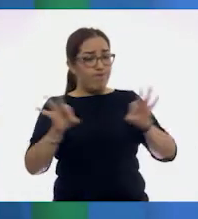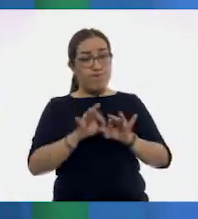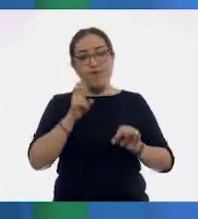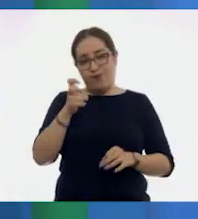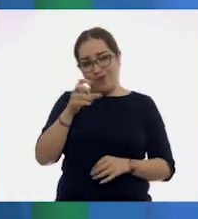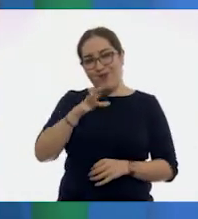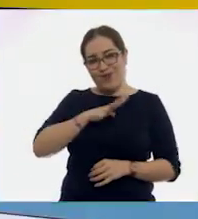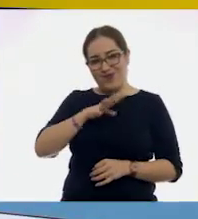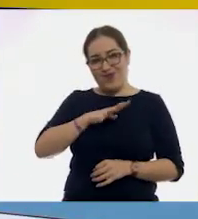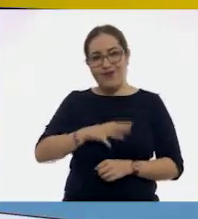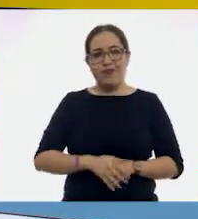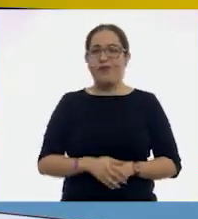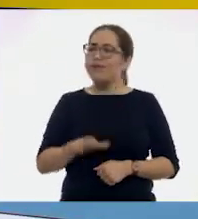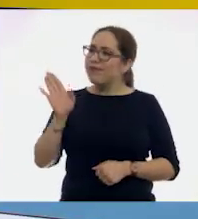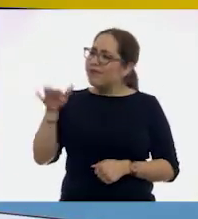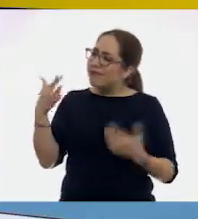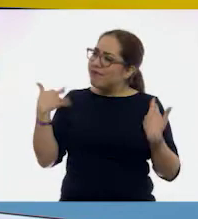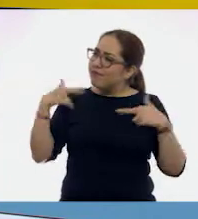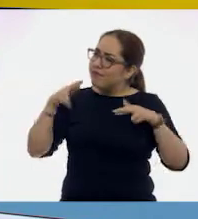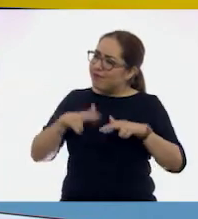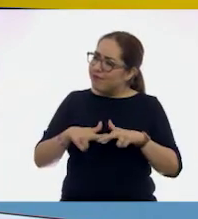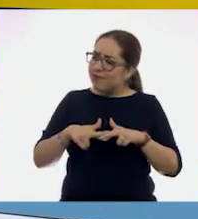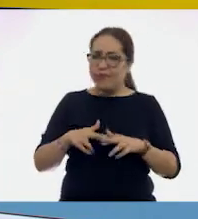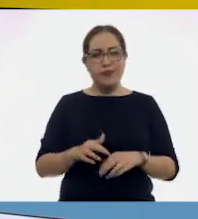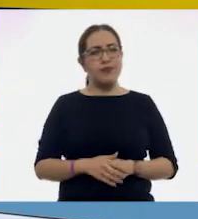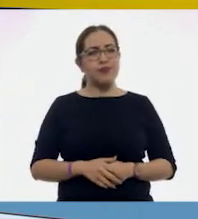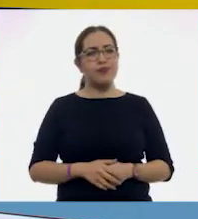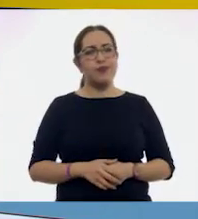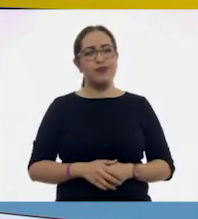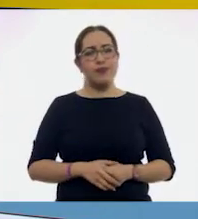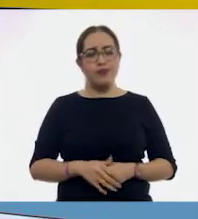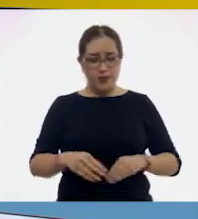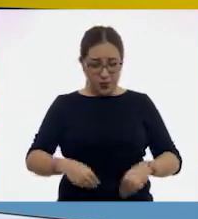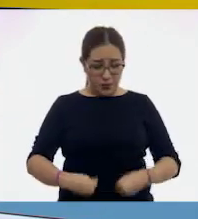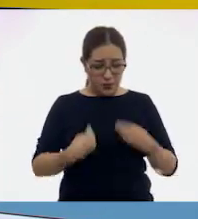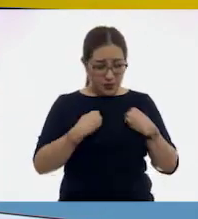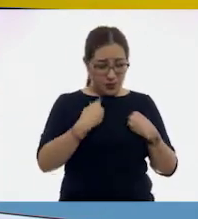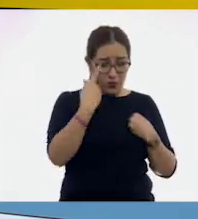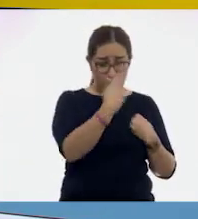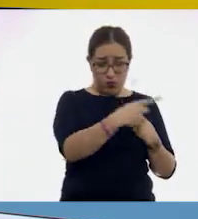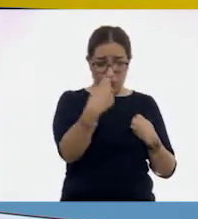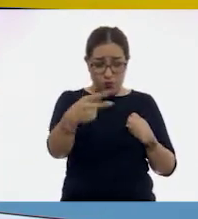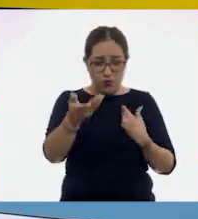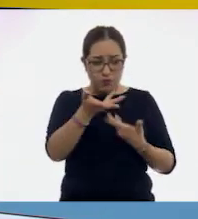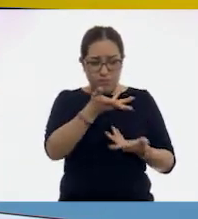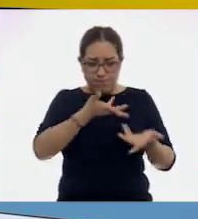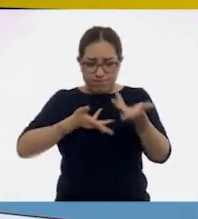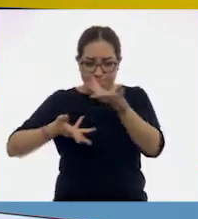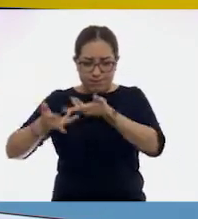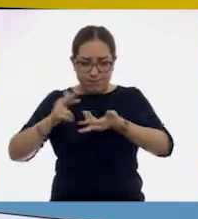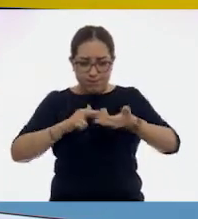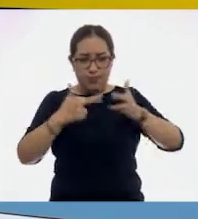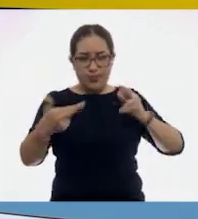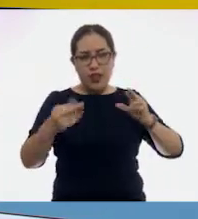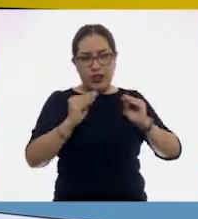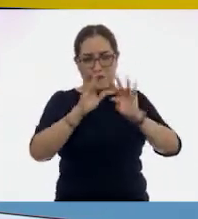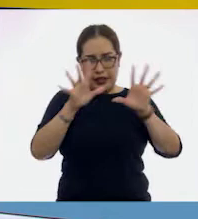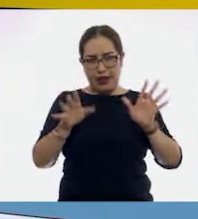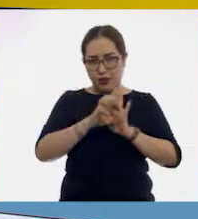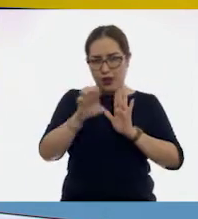tendrá. Maestro, las interacciones entre los seres vivos son muy claras, porque, por ejemplo, unos se comen a